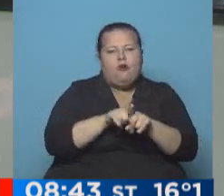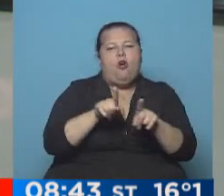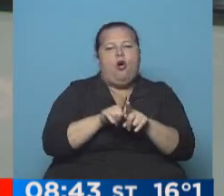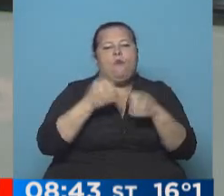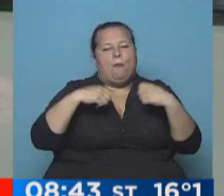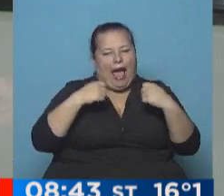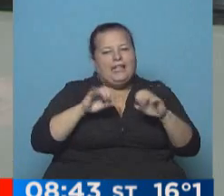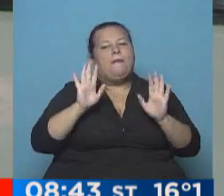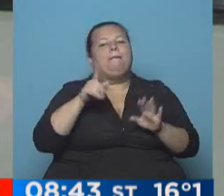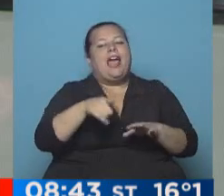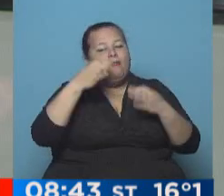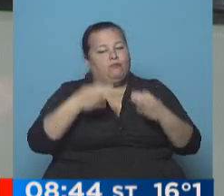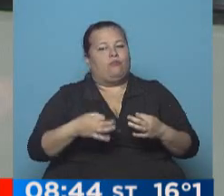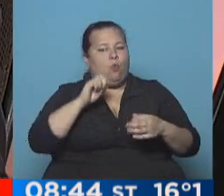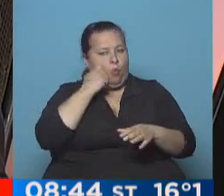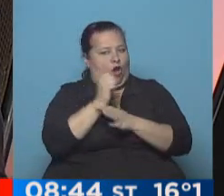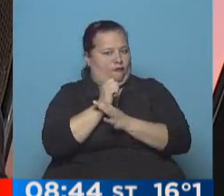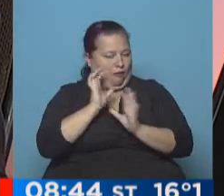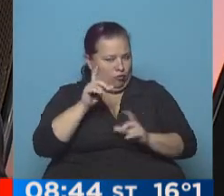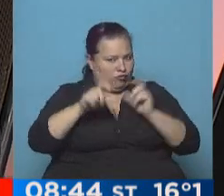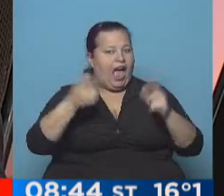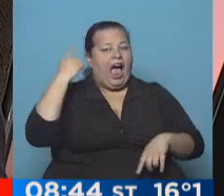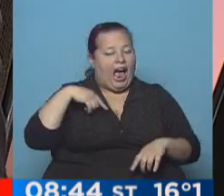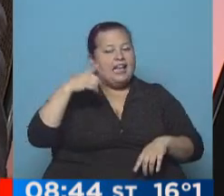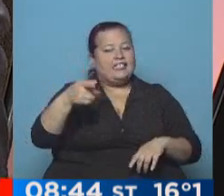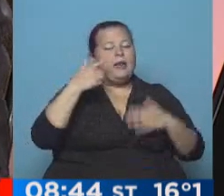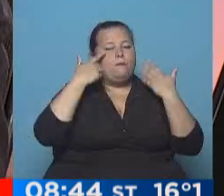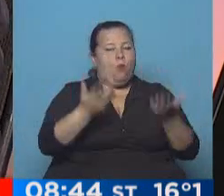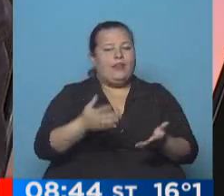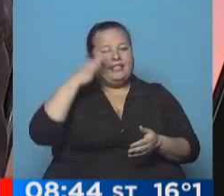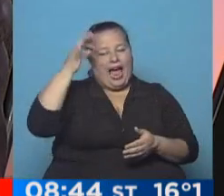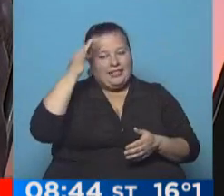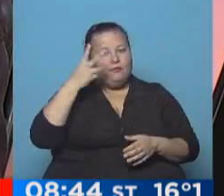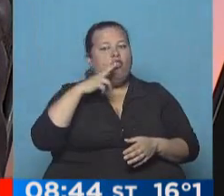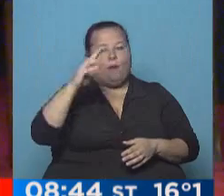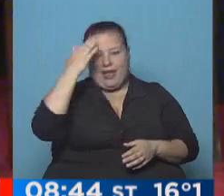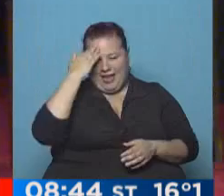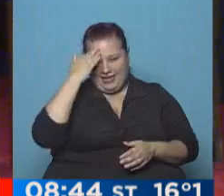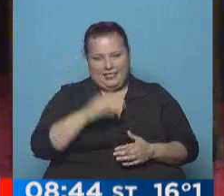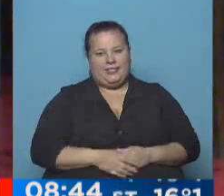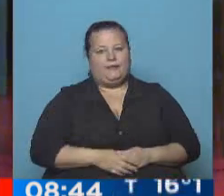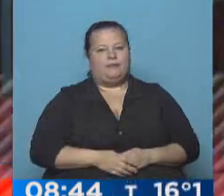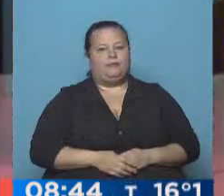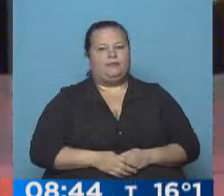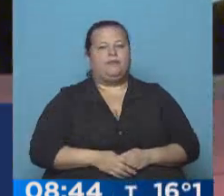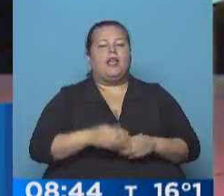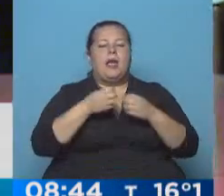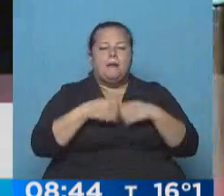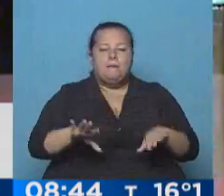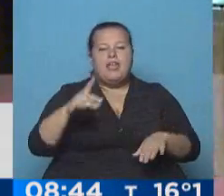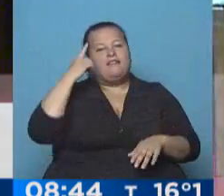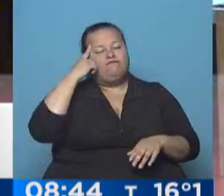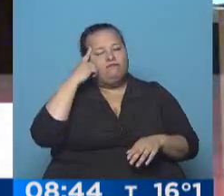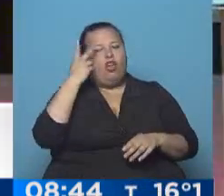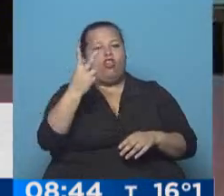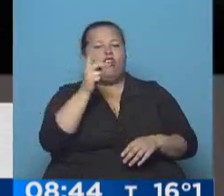pero con muy buenos elencos ayer estuvimos en la presentación de teatrísimo 2015 a partir de la idea